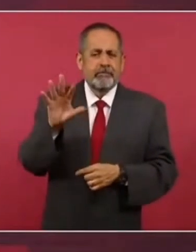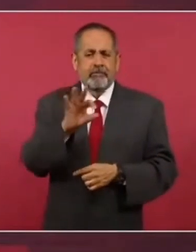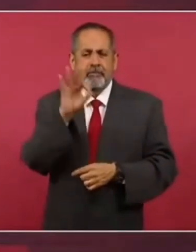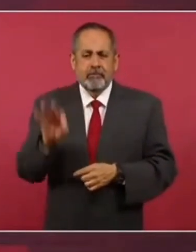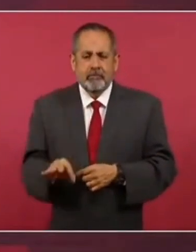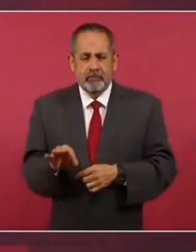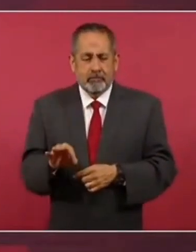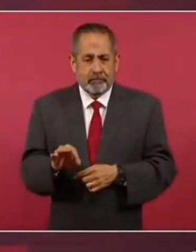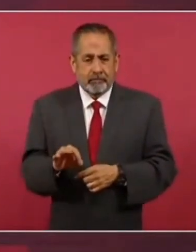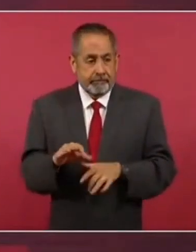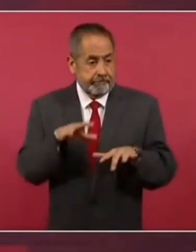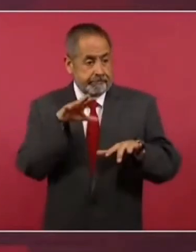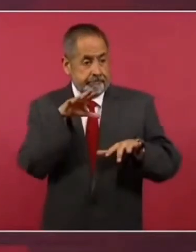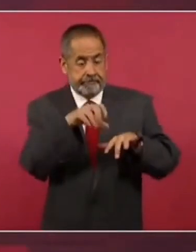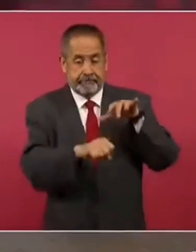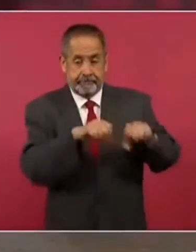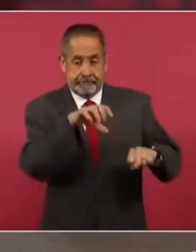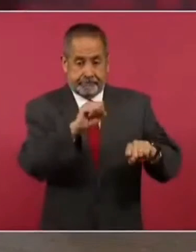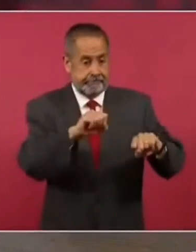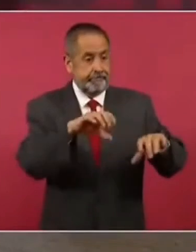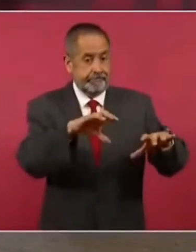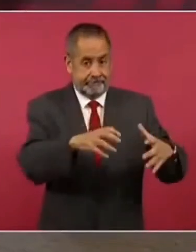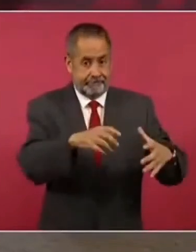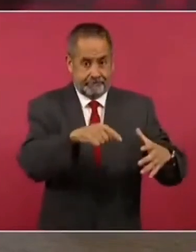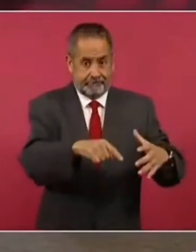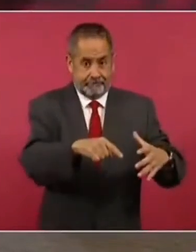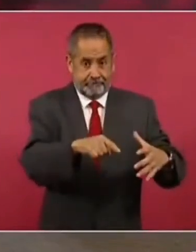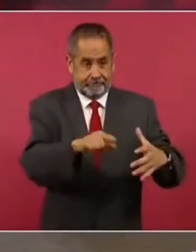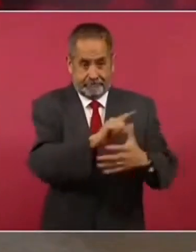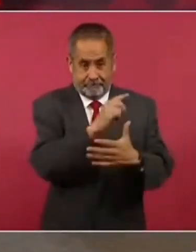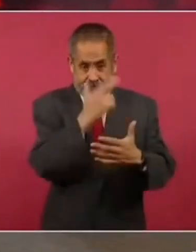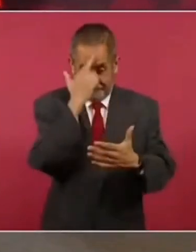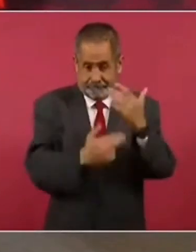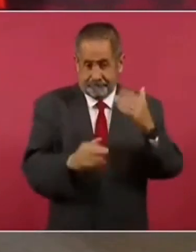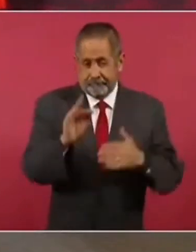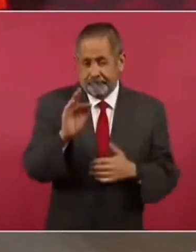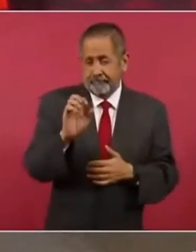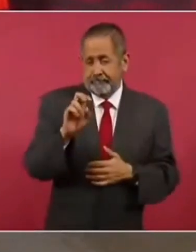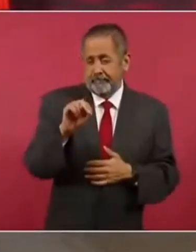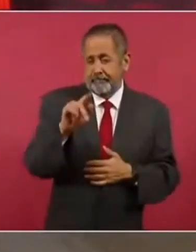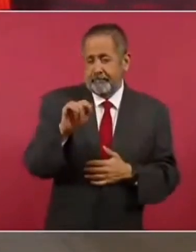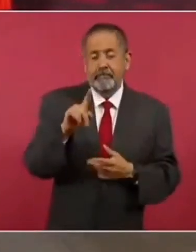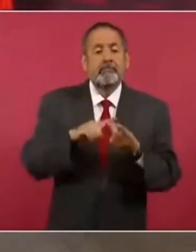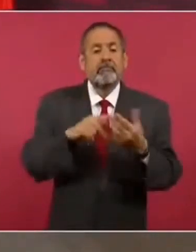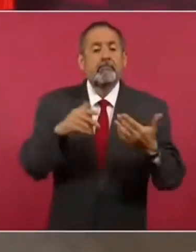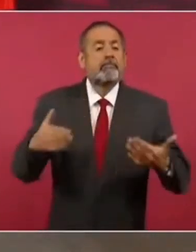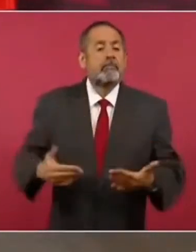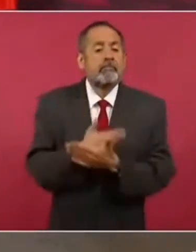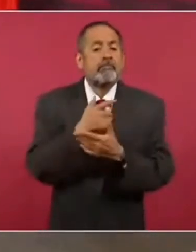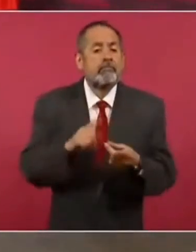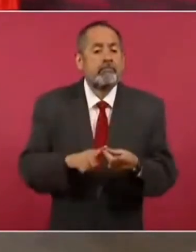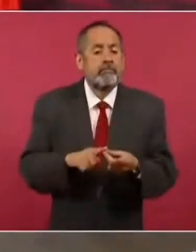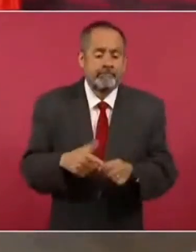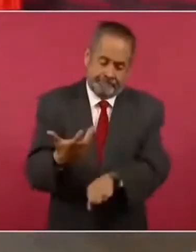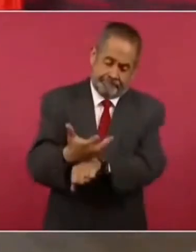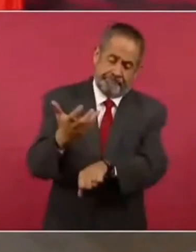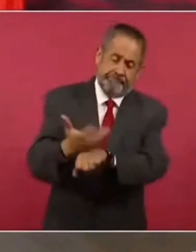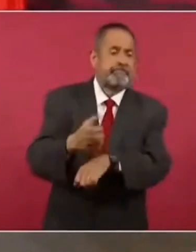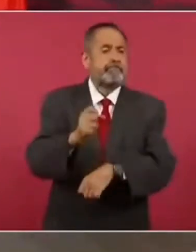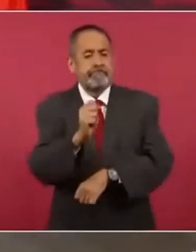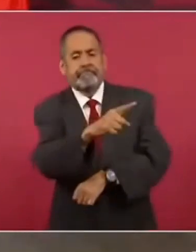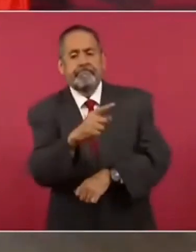80-85% de los detenidos por el delito de fentanilo en Estados Unidos son estadounidenses.